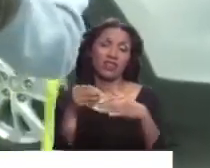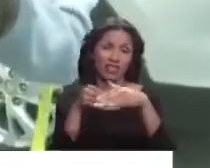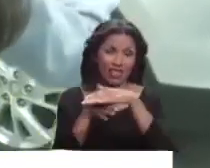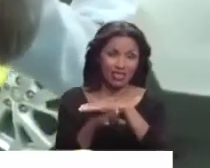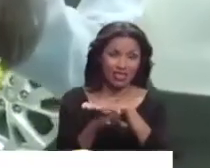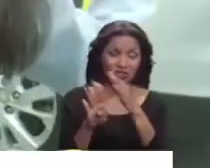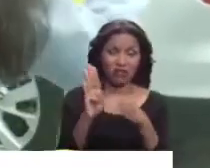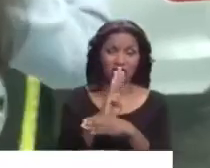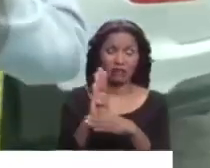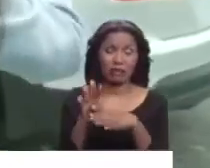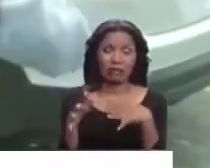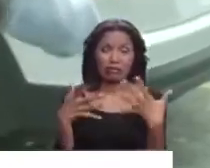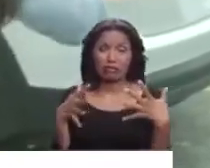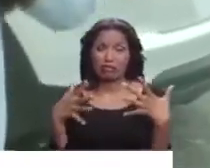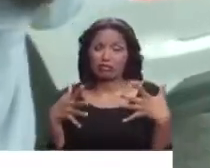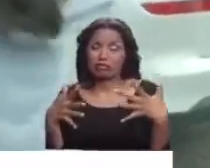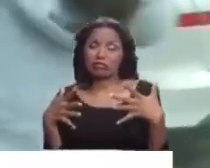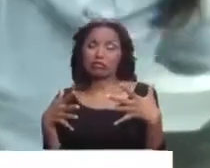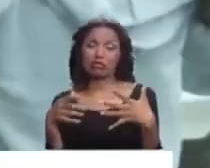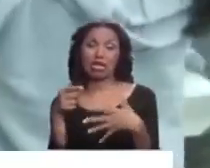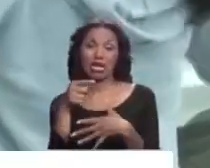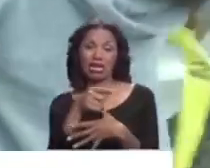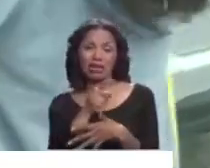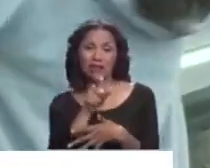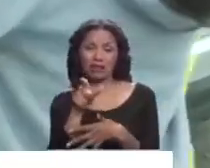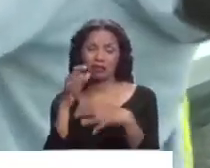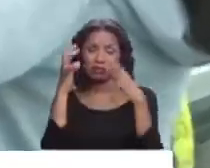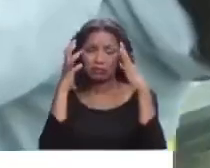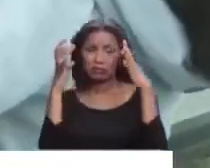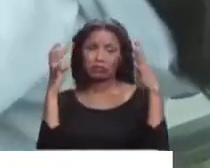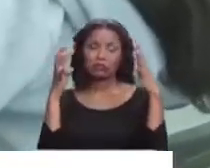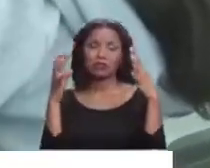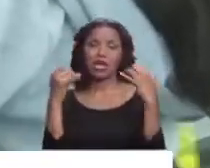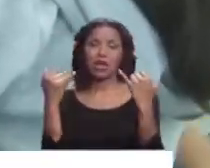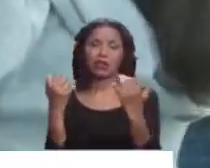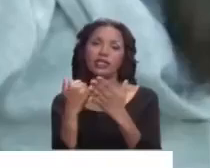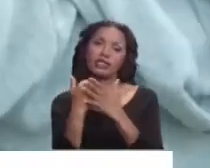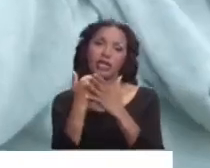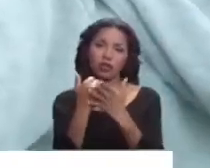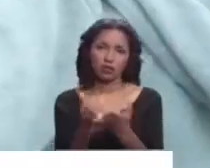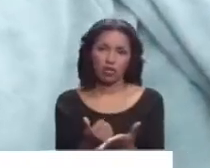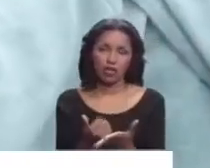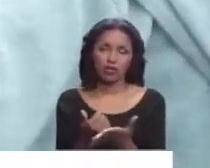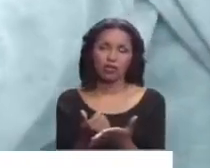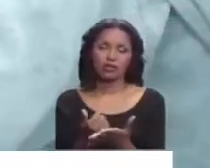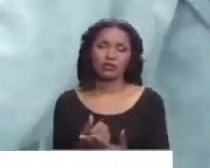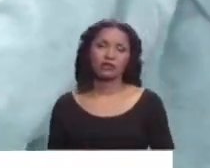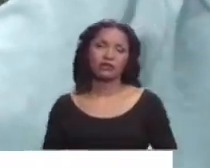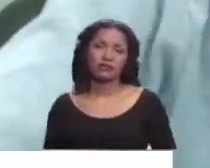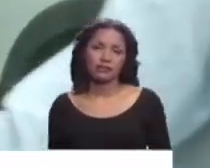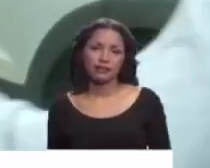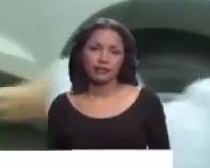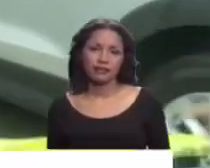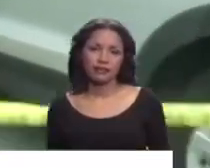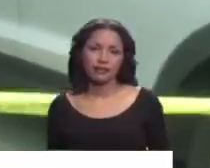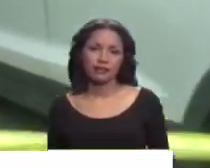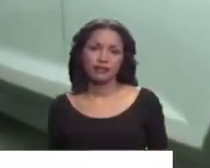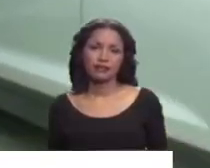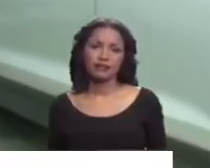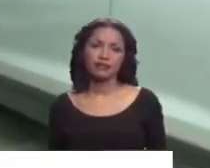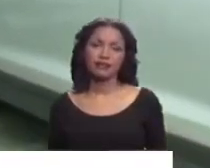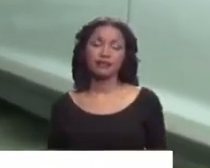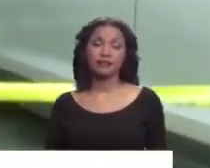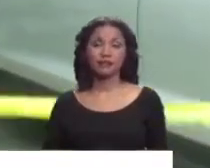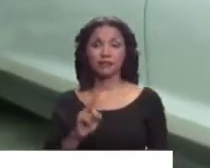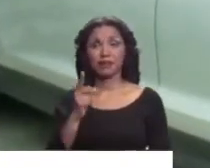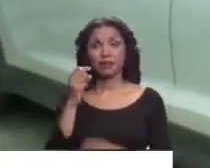que quedaron y entraron en crisis nerviosa tras verse pues en esta situación de robo que se estaba registrando en el lugar. Este es el